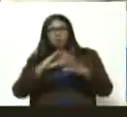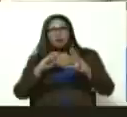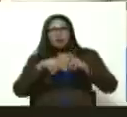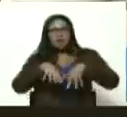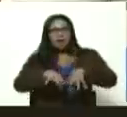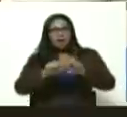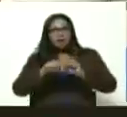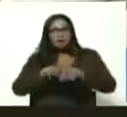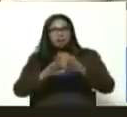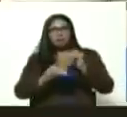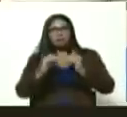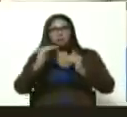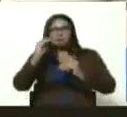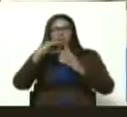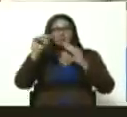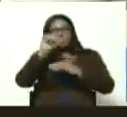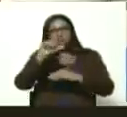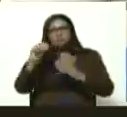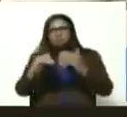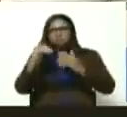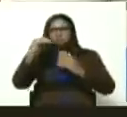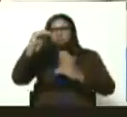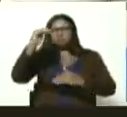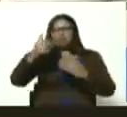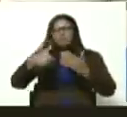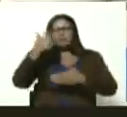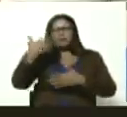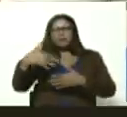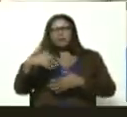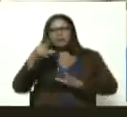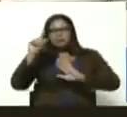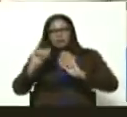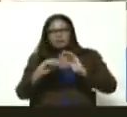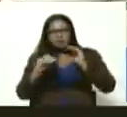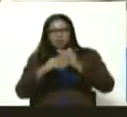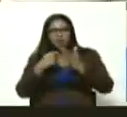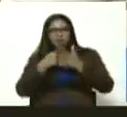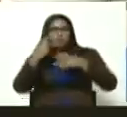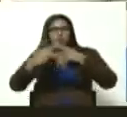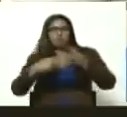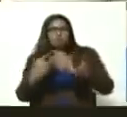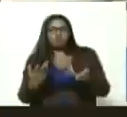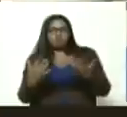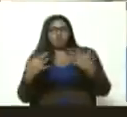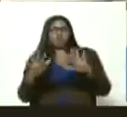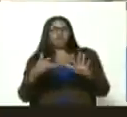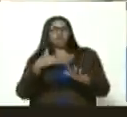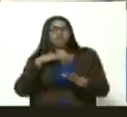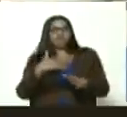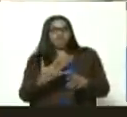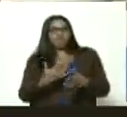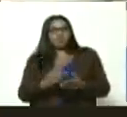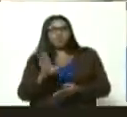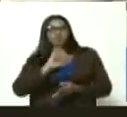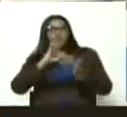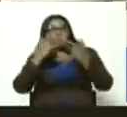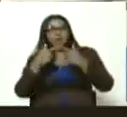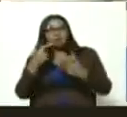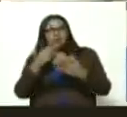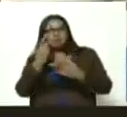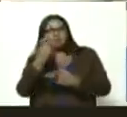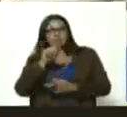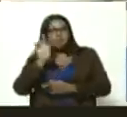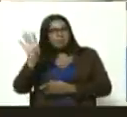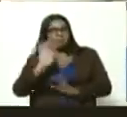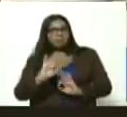aumenta de precio toda la semana y en la rebaja el precio a los productores eso no es un empresario que no le hacen falta